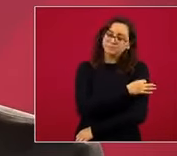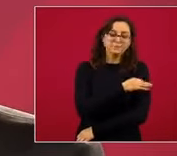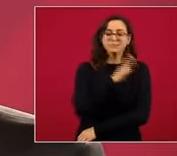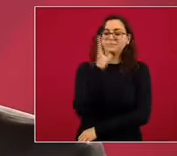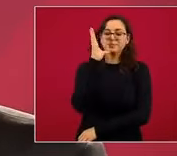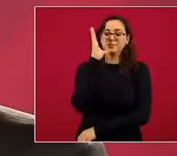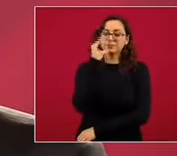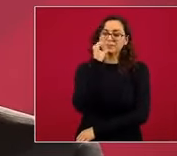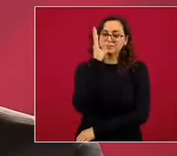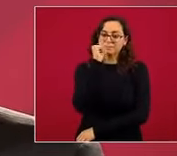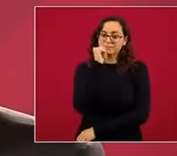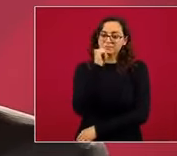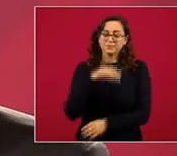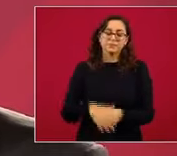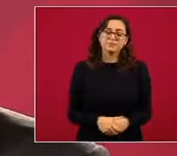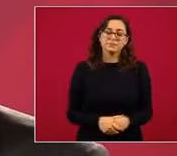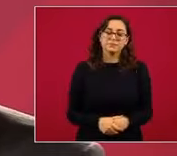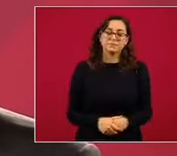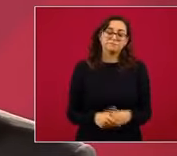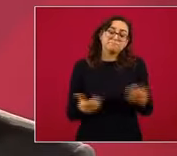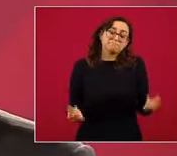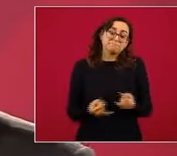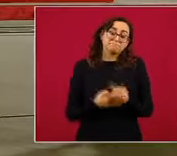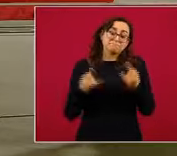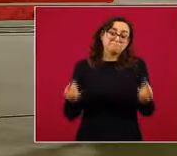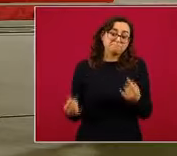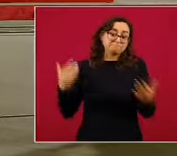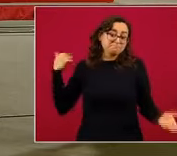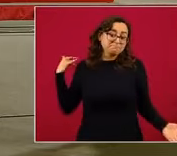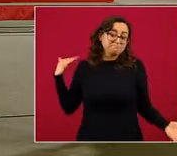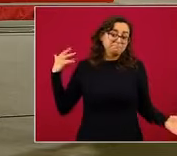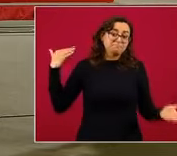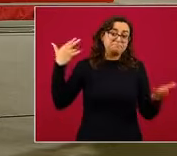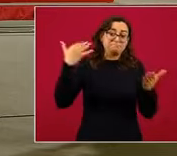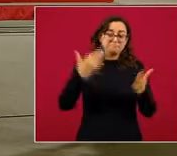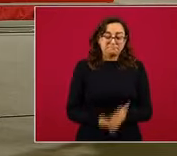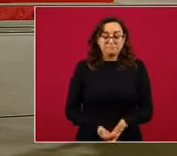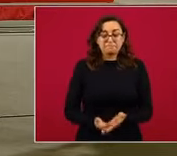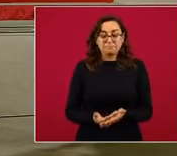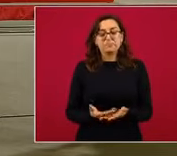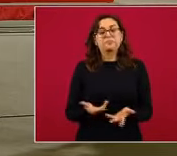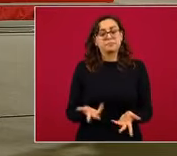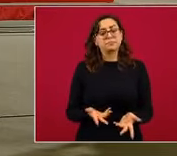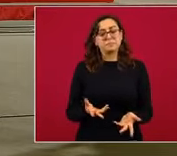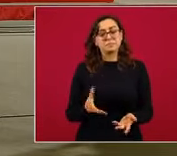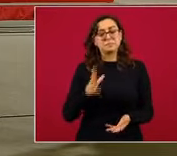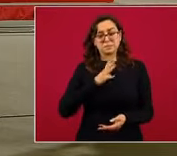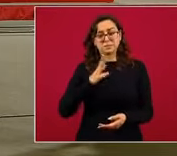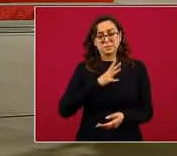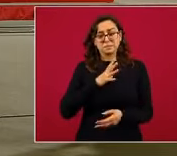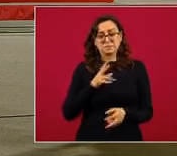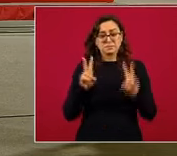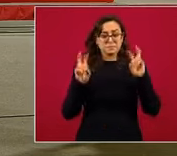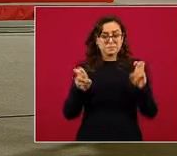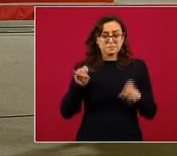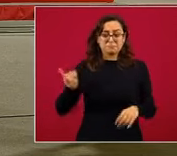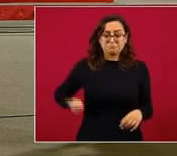todos los demás. Y en la historia de la epidemiología, en la historia de la salud pública, existen casos muy interesantes sobre